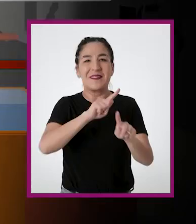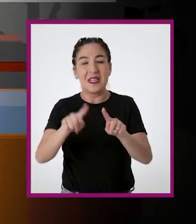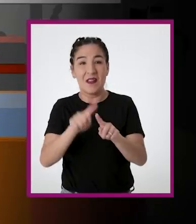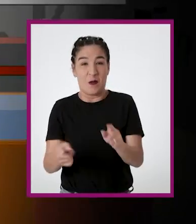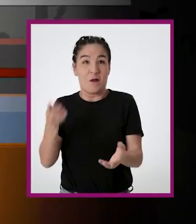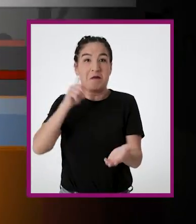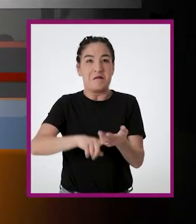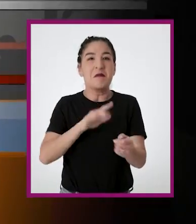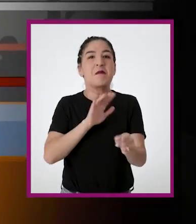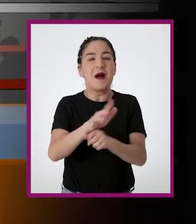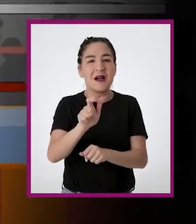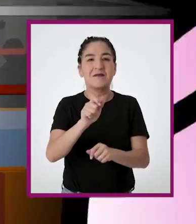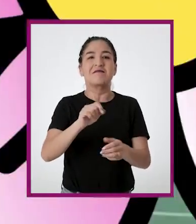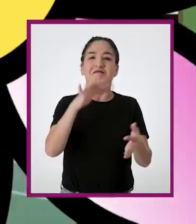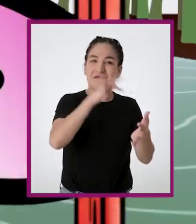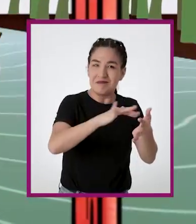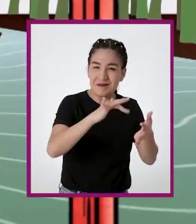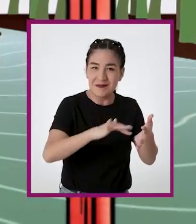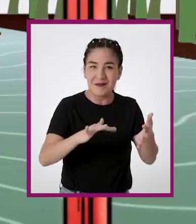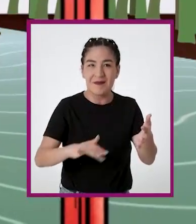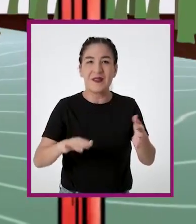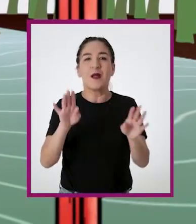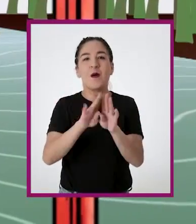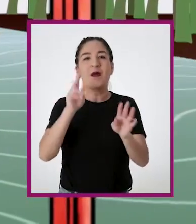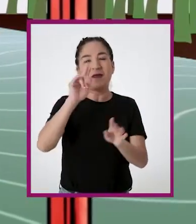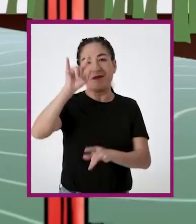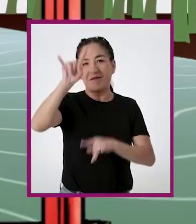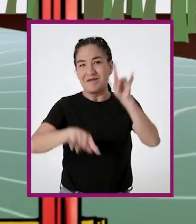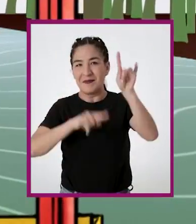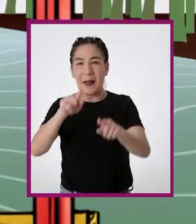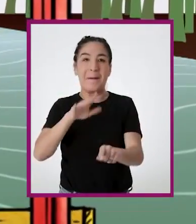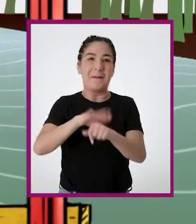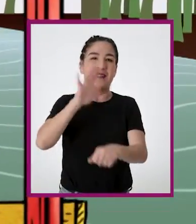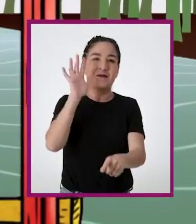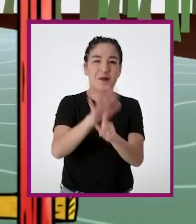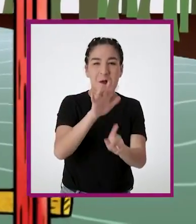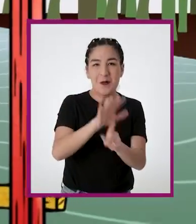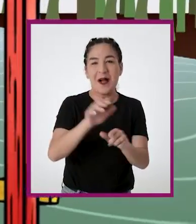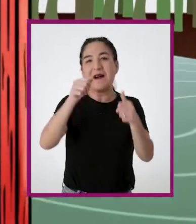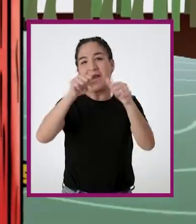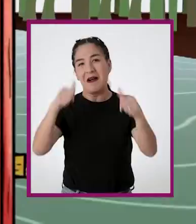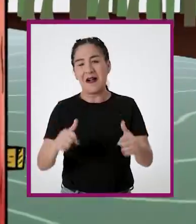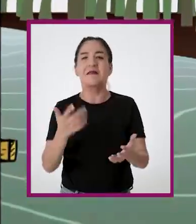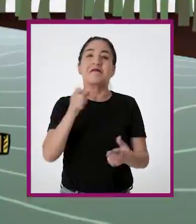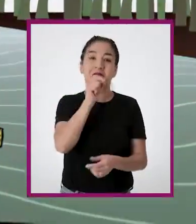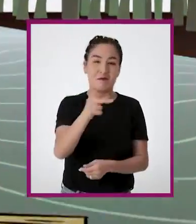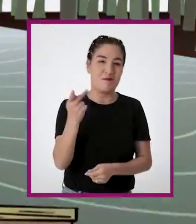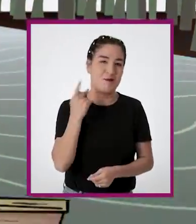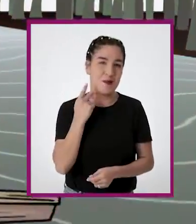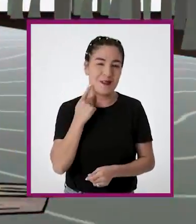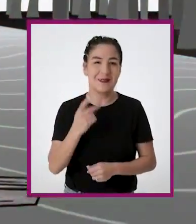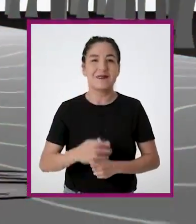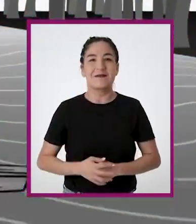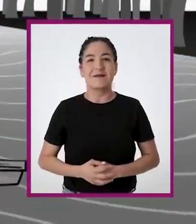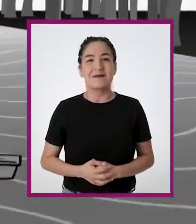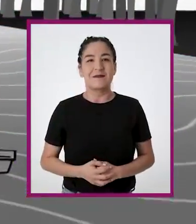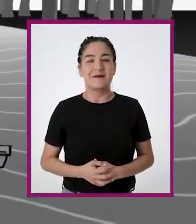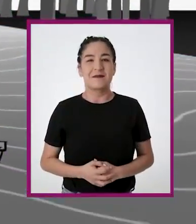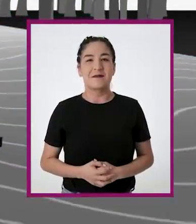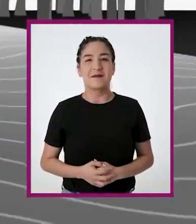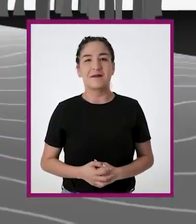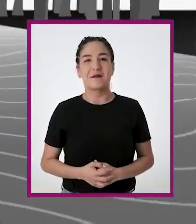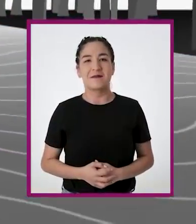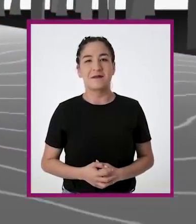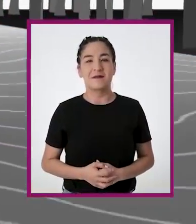de temas que abarcan la literatura, espectáculos populares, arte o política.